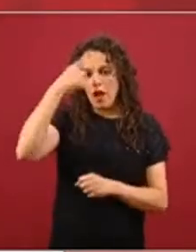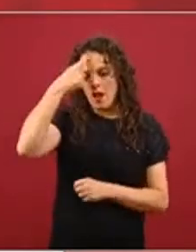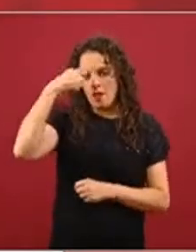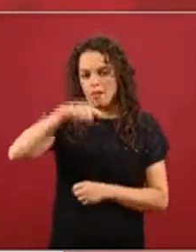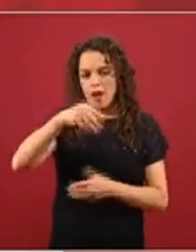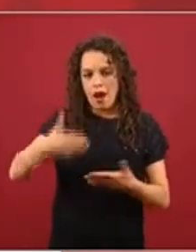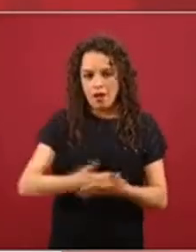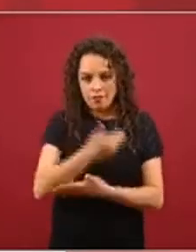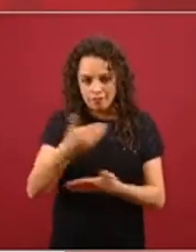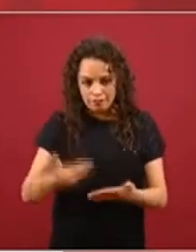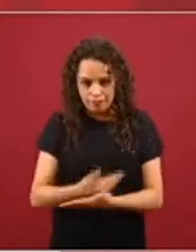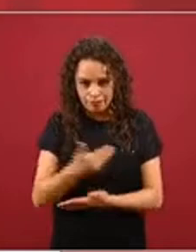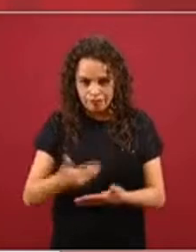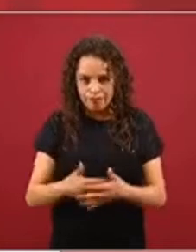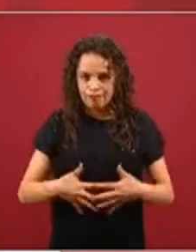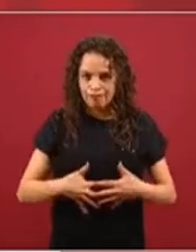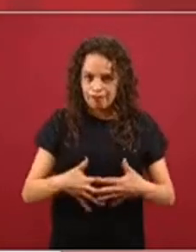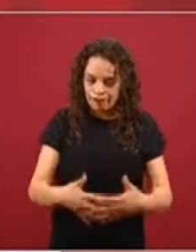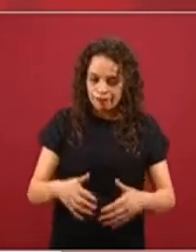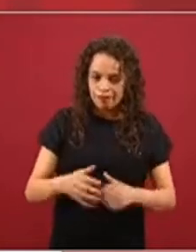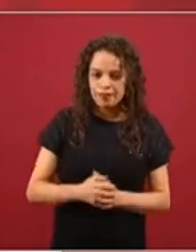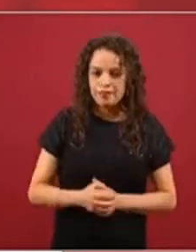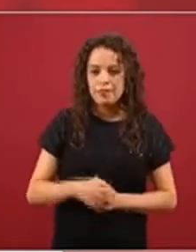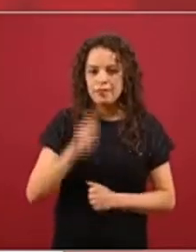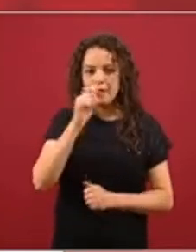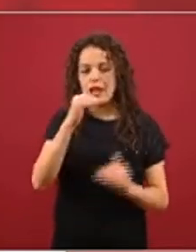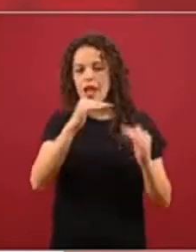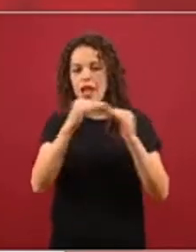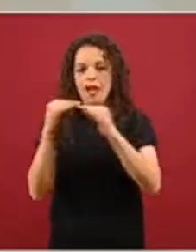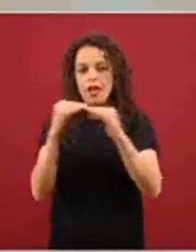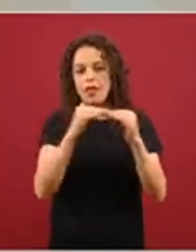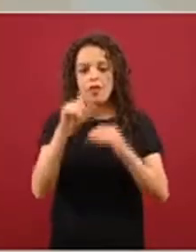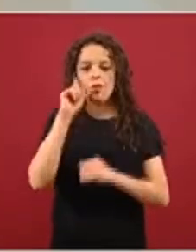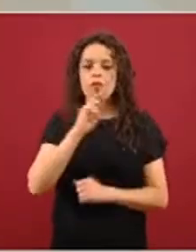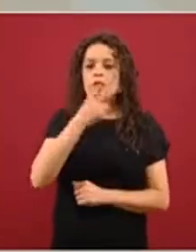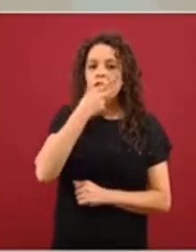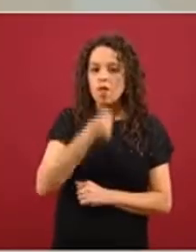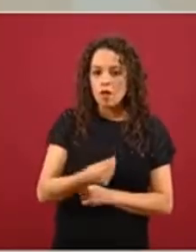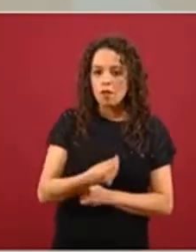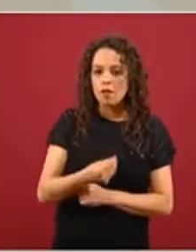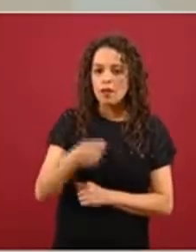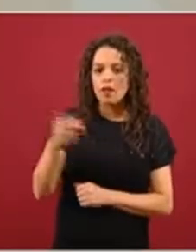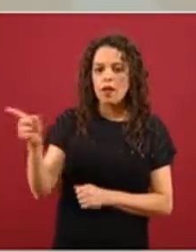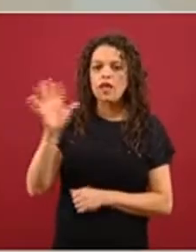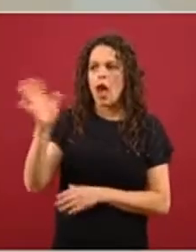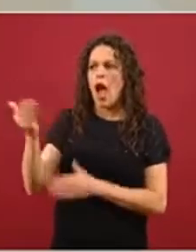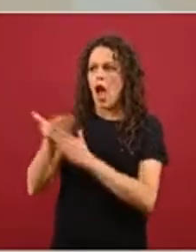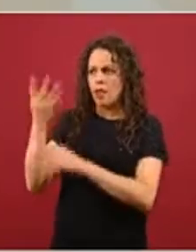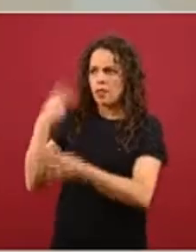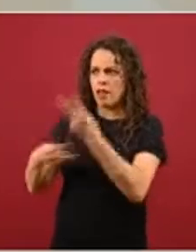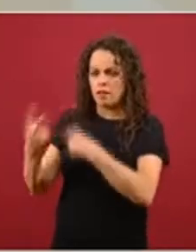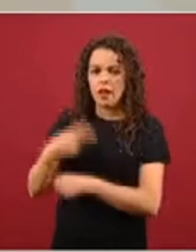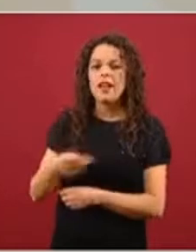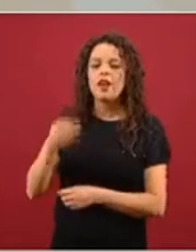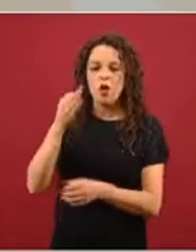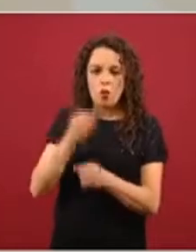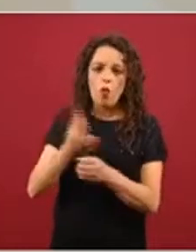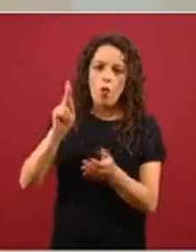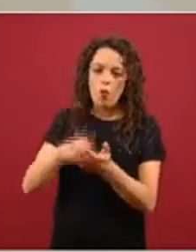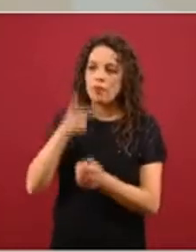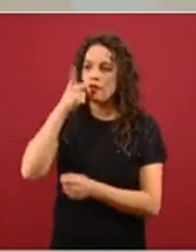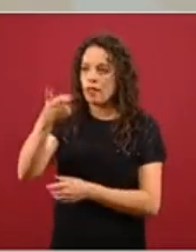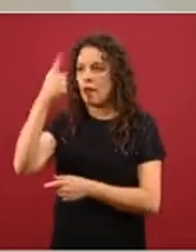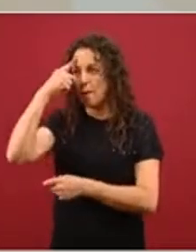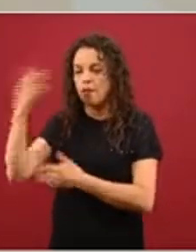y Equidad de Género, o Equidad de Género y Salud Reproductiva, la doctora Carla Berdichevsky-Feldman. Ha venido en otras ocasiones y efectivamente tenemos